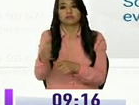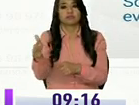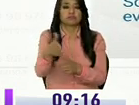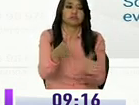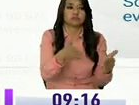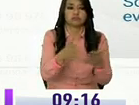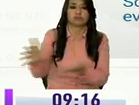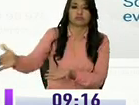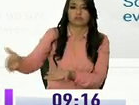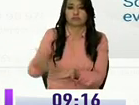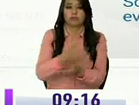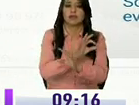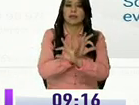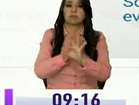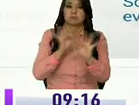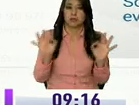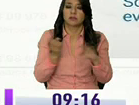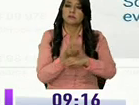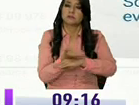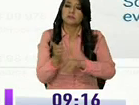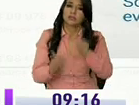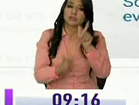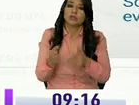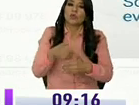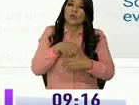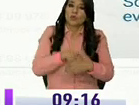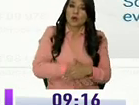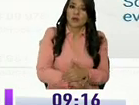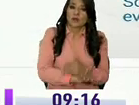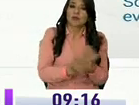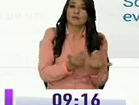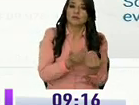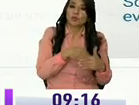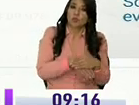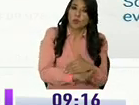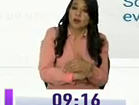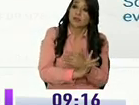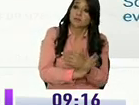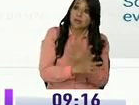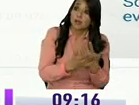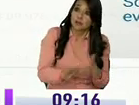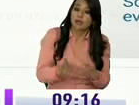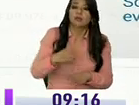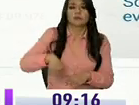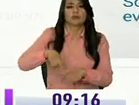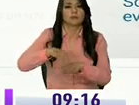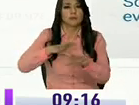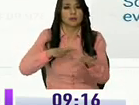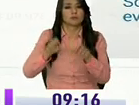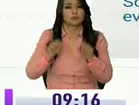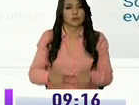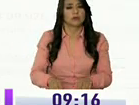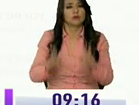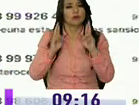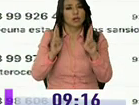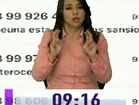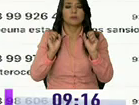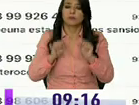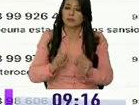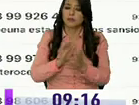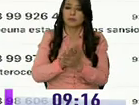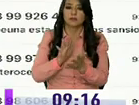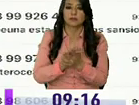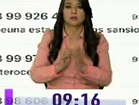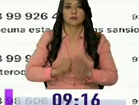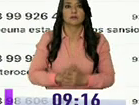para cumplir su servicio. Se recomienda a la población guardar la funda de basura hasta que se normalice la actividad. Ojalá realmente lo hagan. Y